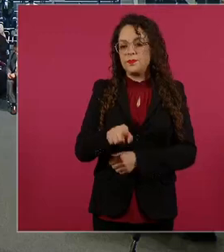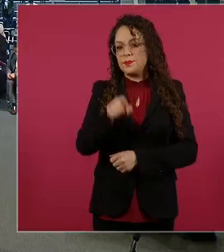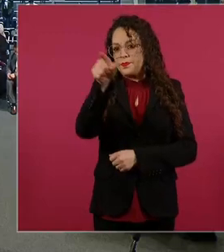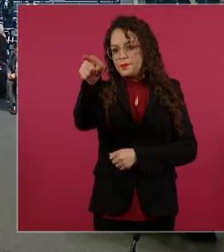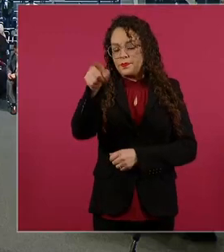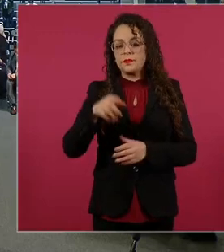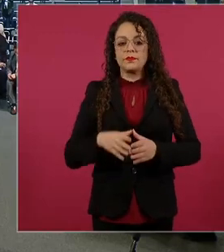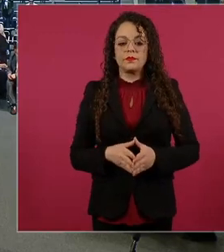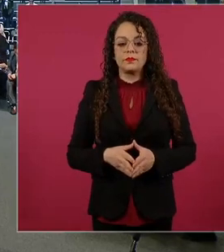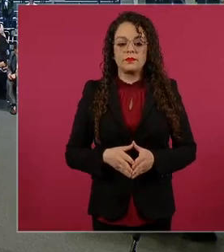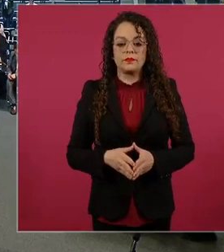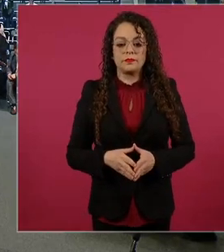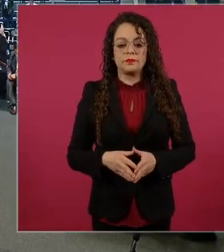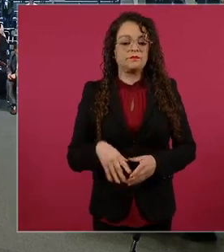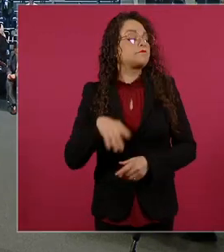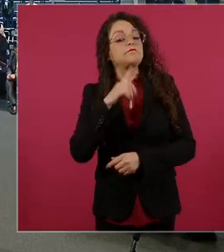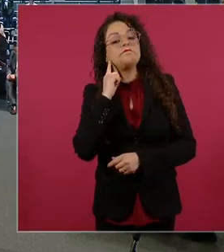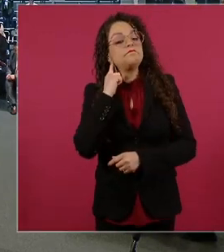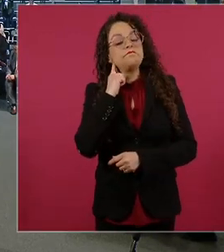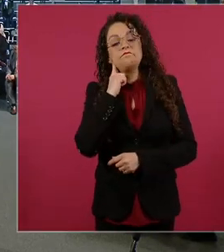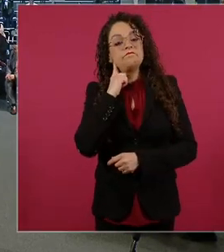a ver